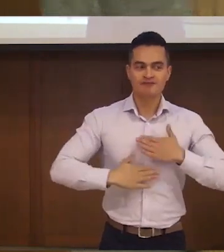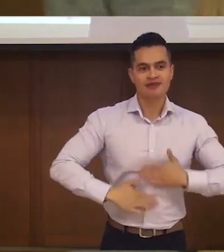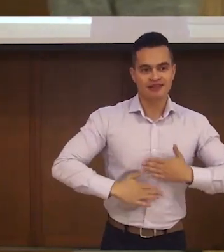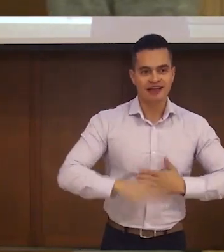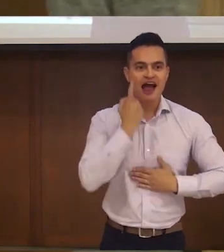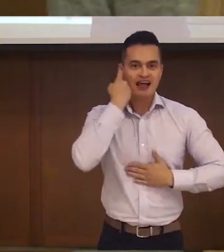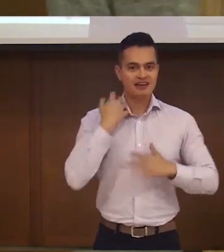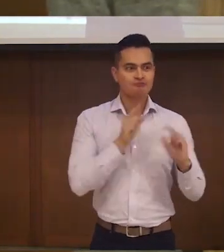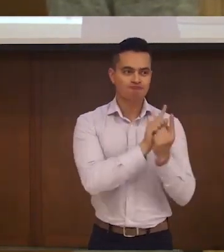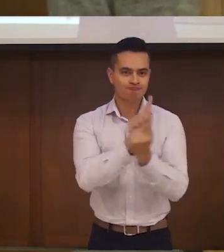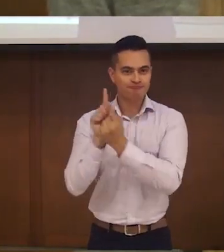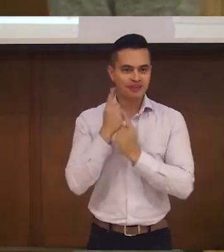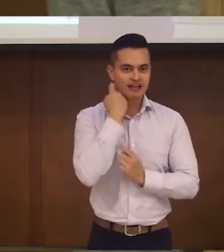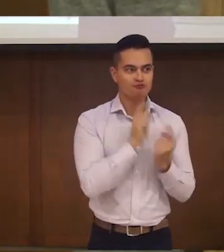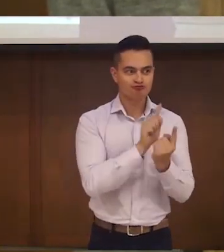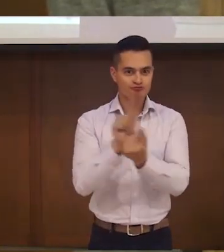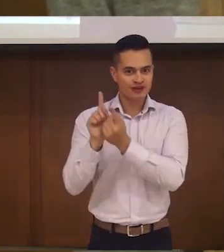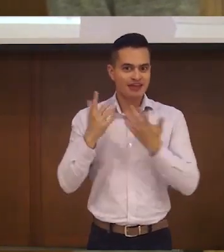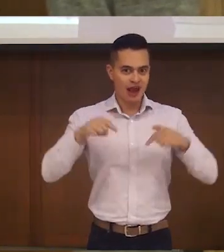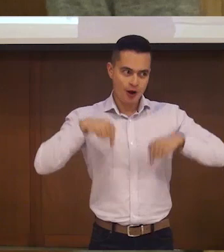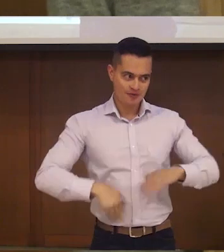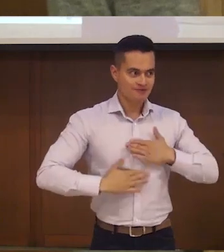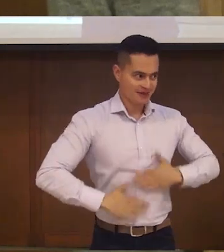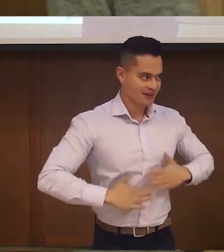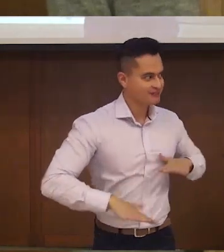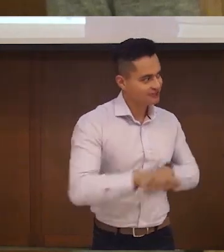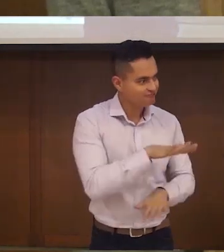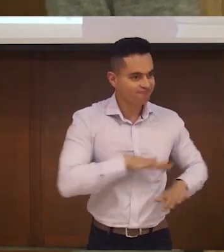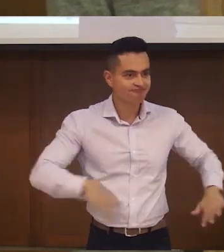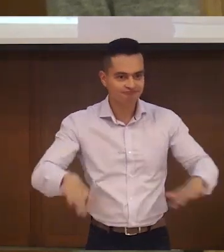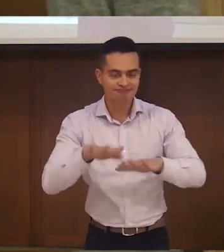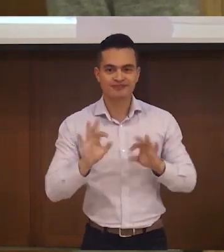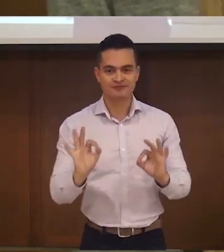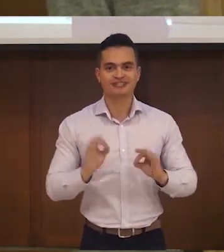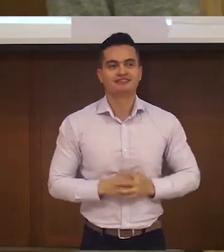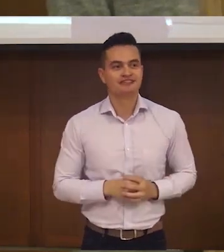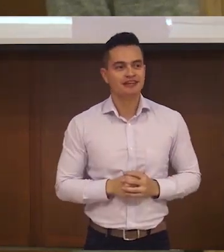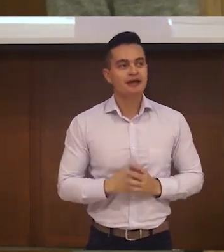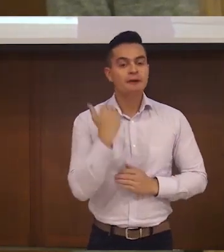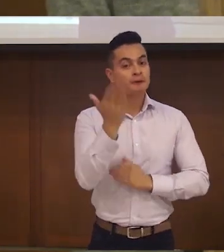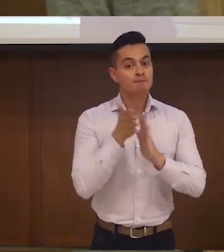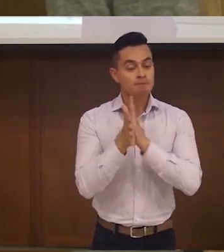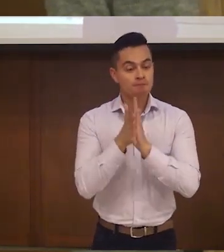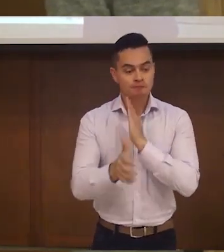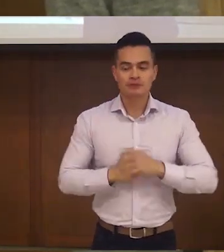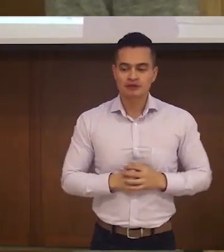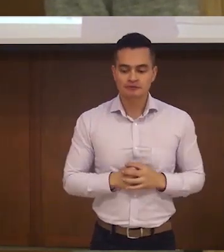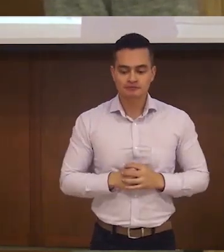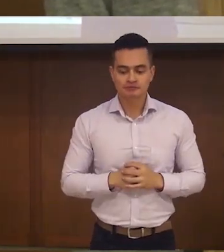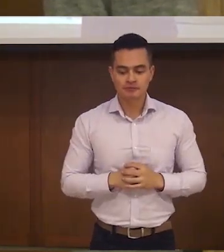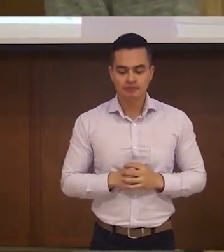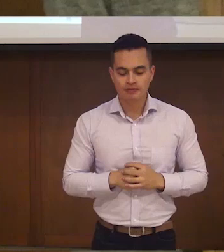nos vimos las caras un par de veces y es más tranquilo. Entonces, bueno, la idea es